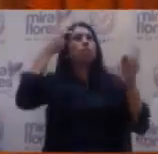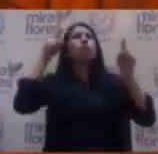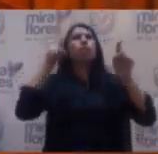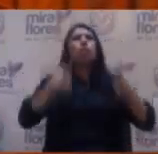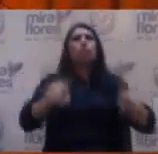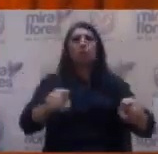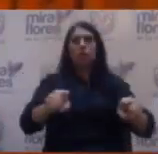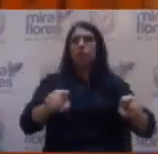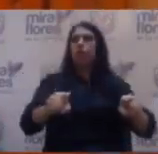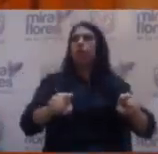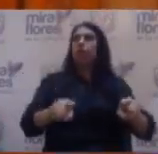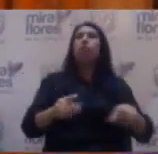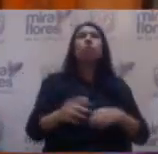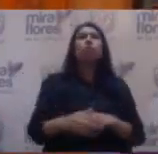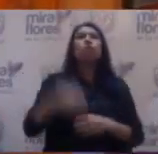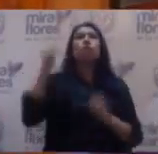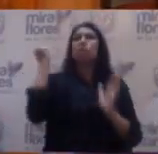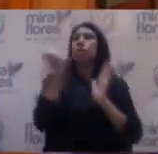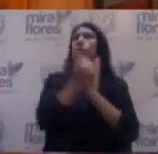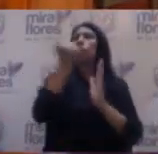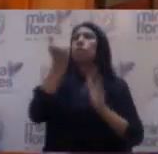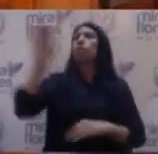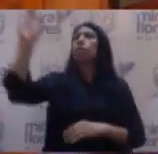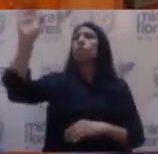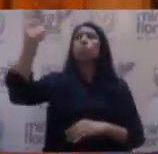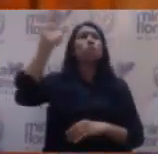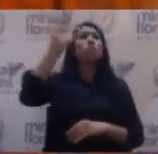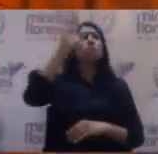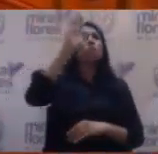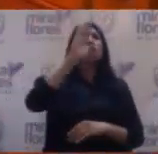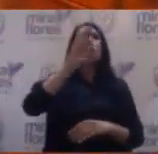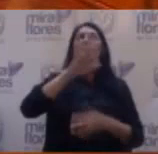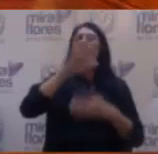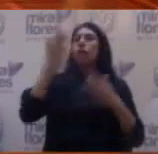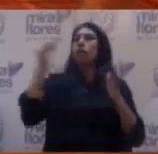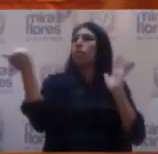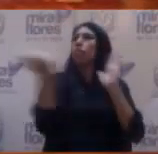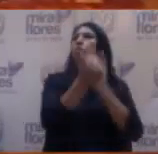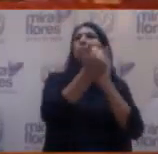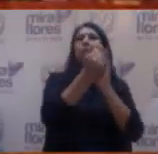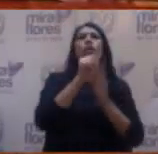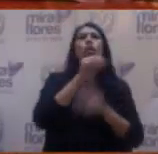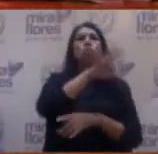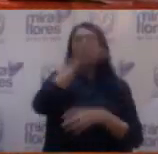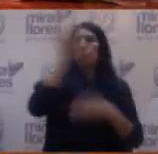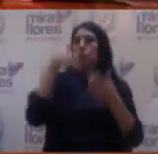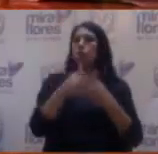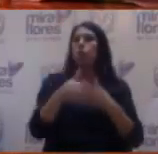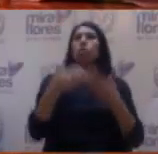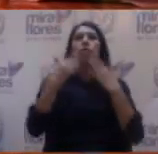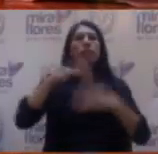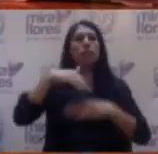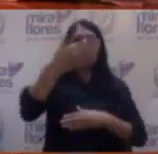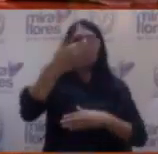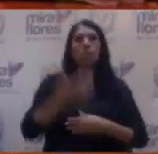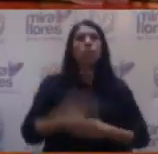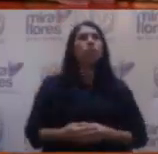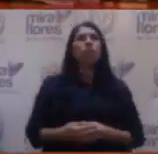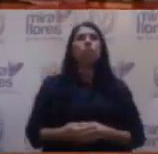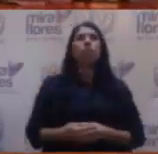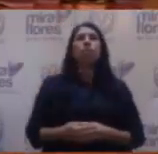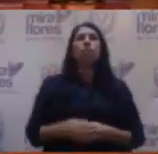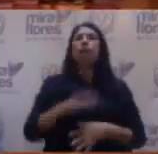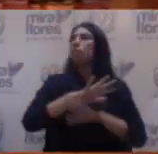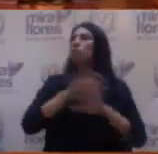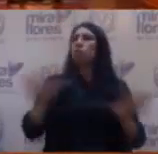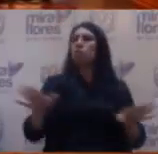sírvanse a expresarlo en señal de conformidad. Ha sido aprobado por unanimidad. Muchas gracias. Siguiente punto, por favor. Es todo,